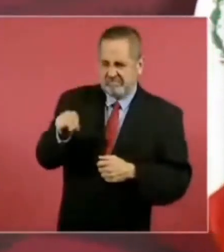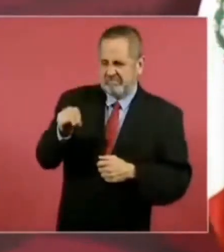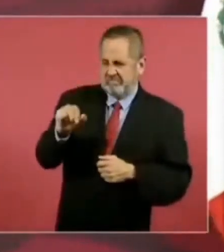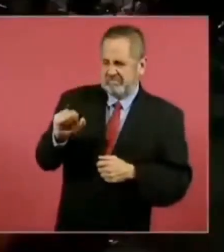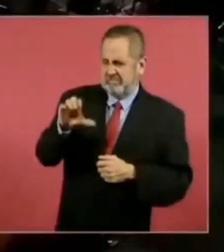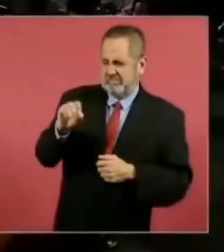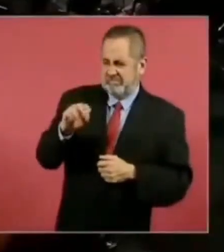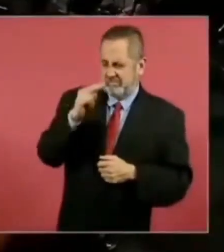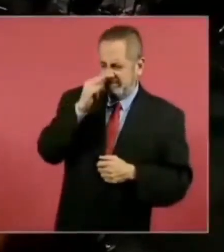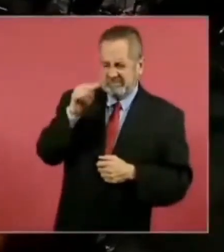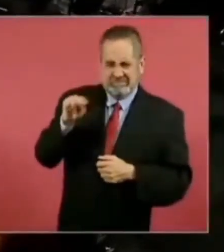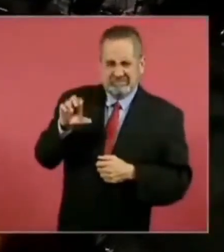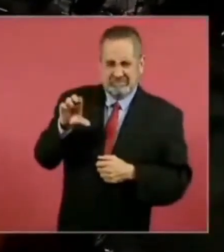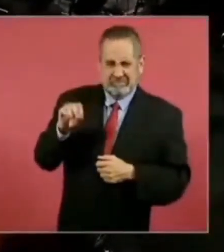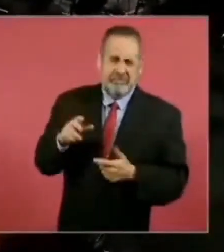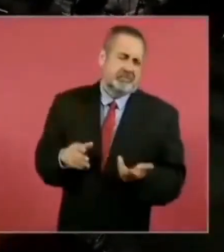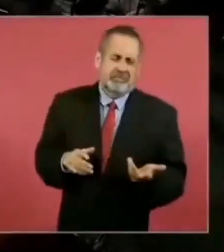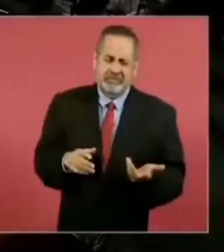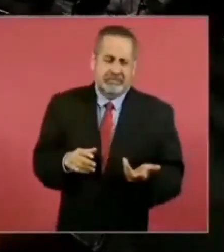que viene de Totonaco,